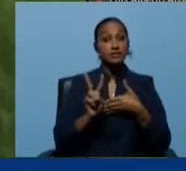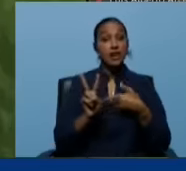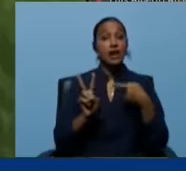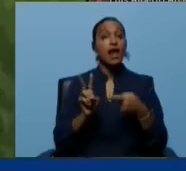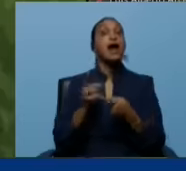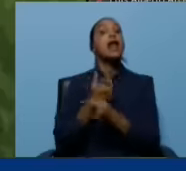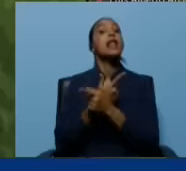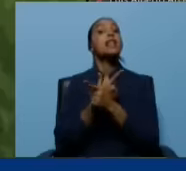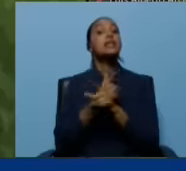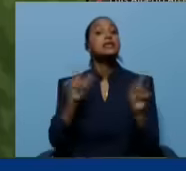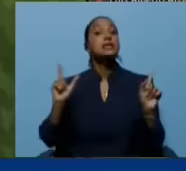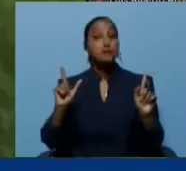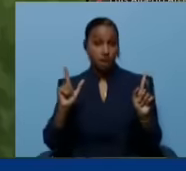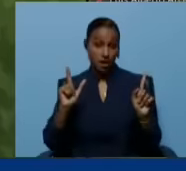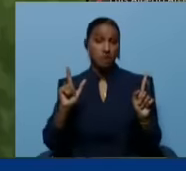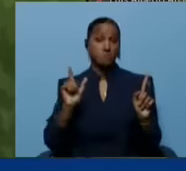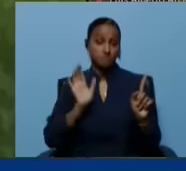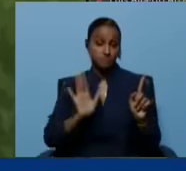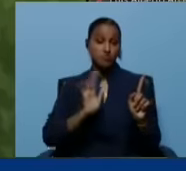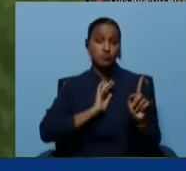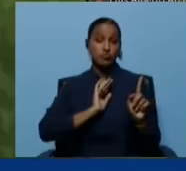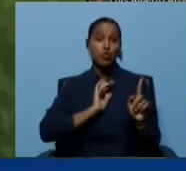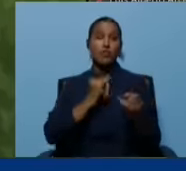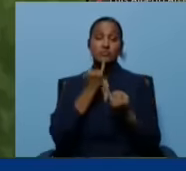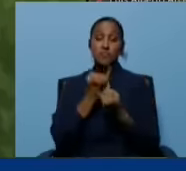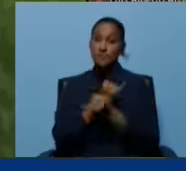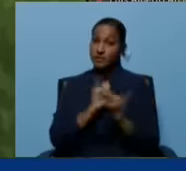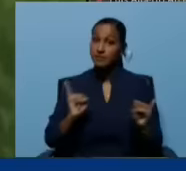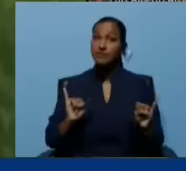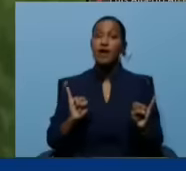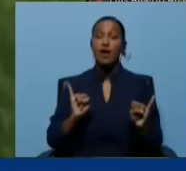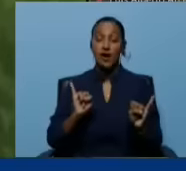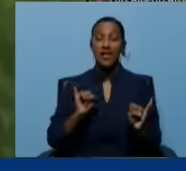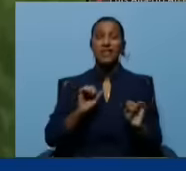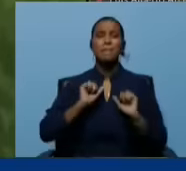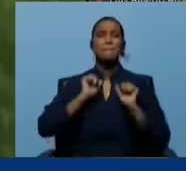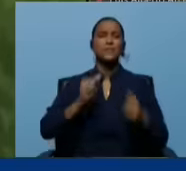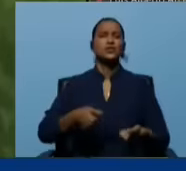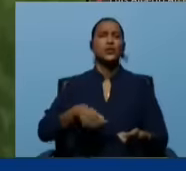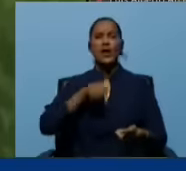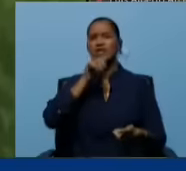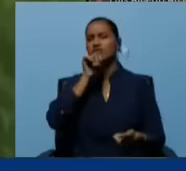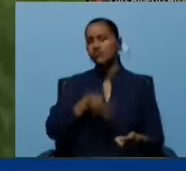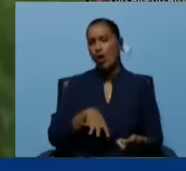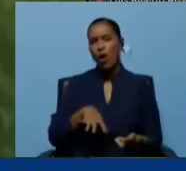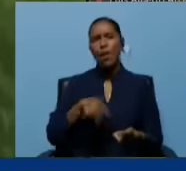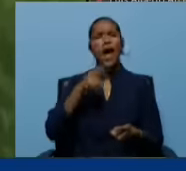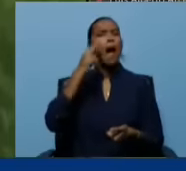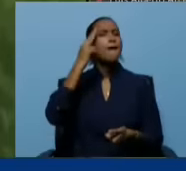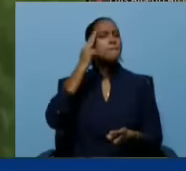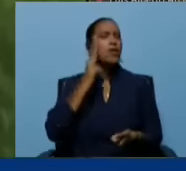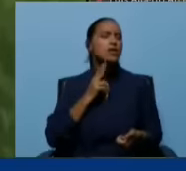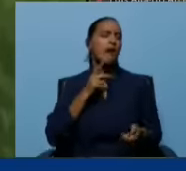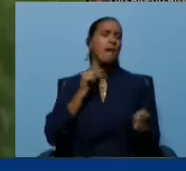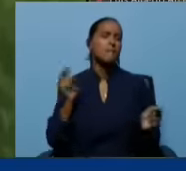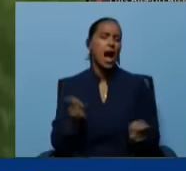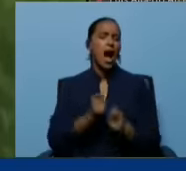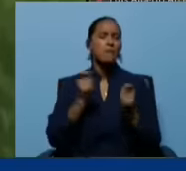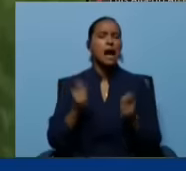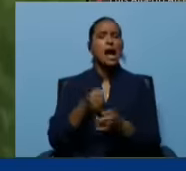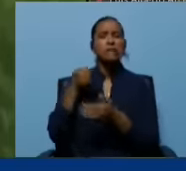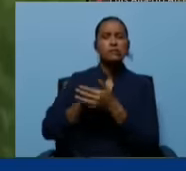indiscutible de la independencia regional desde los tiempos de Bolívar y sus campañas libertarias, y que hoy